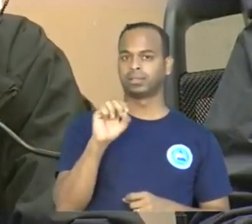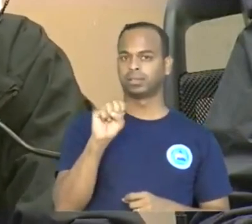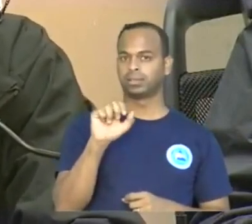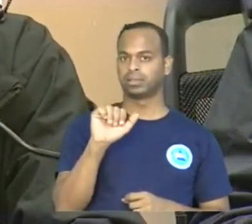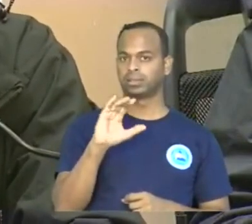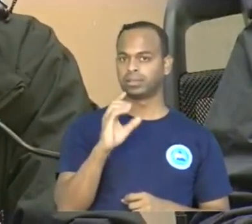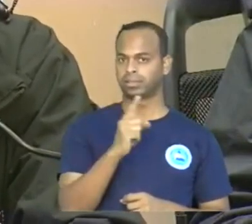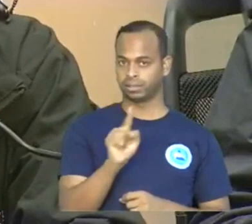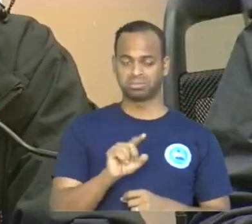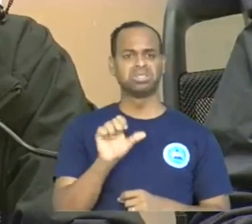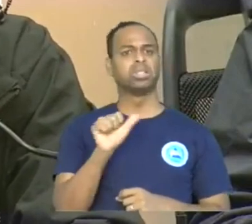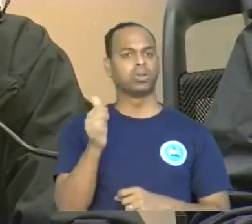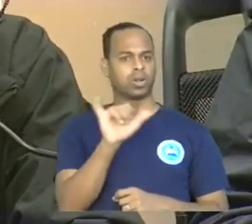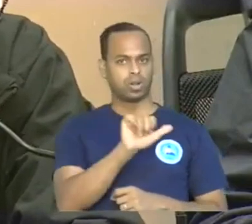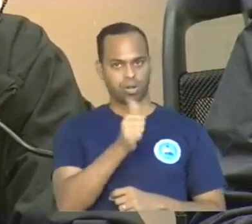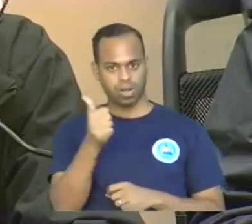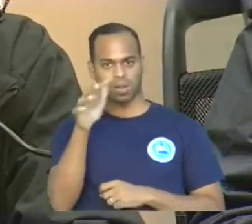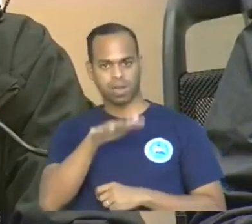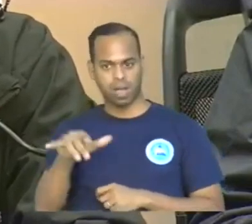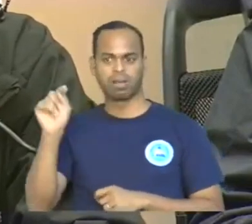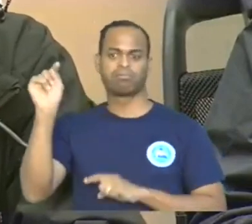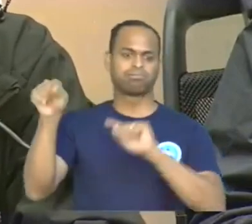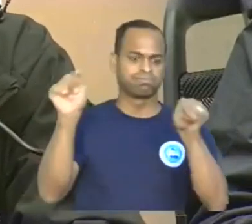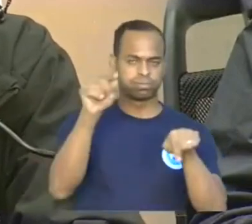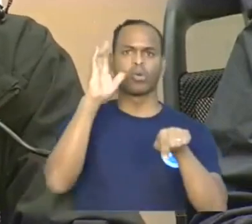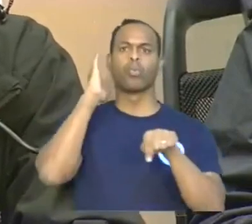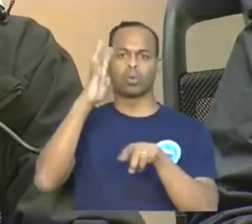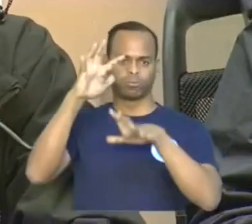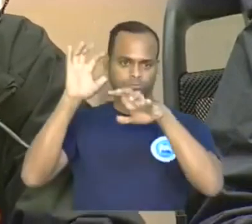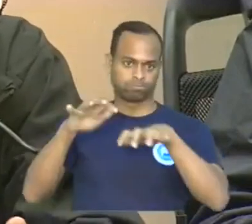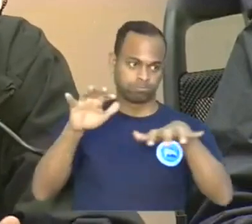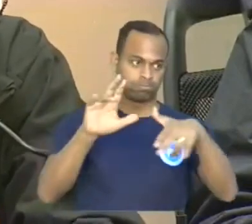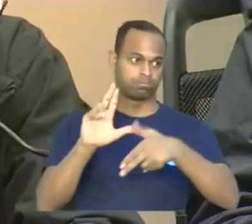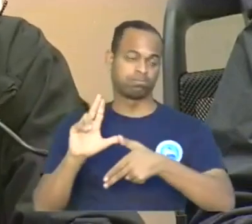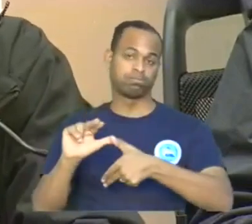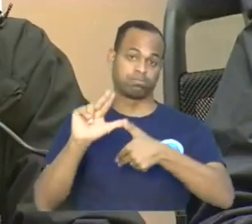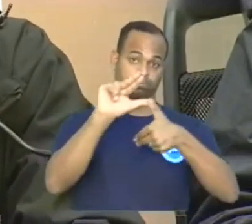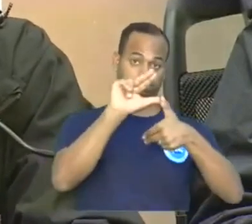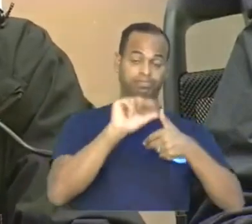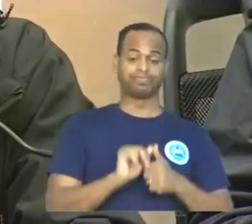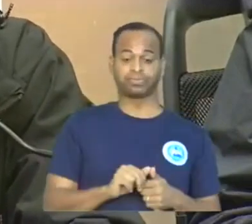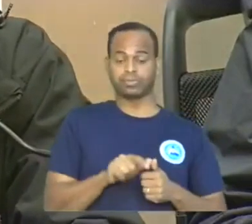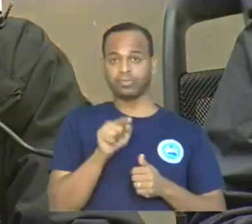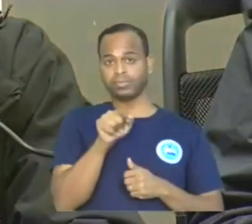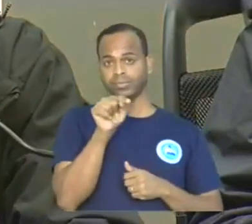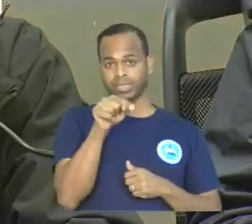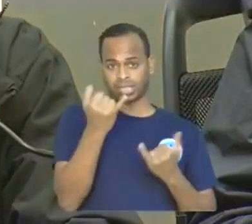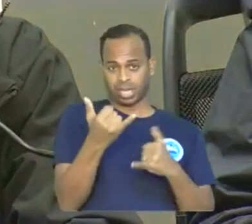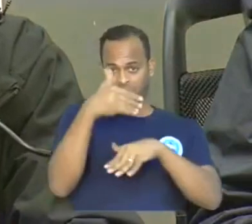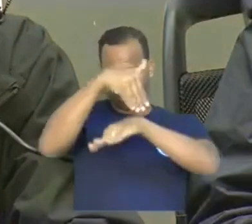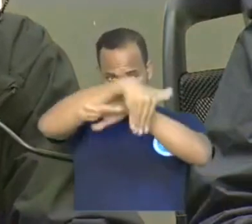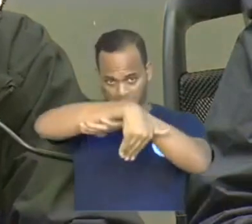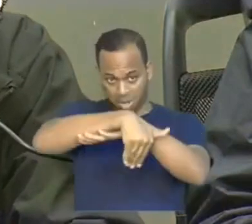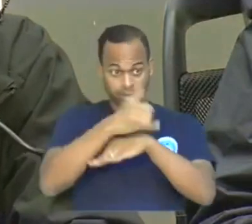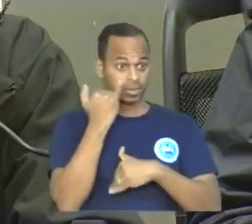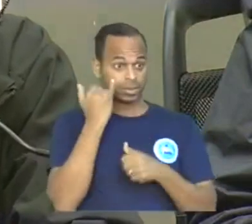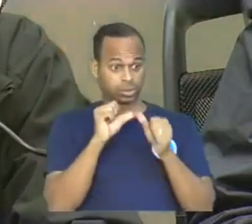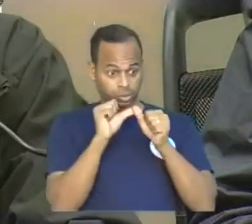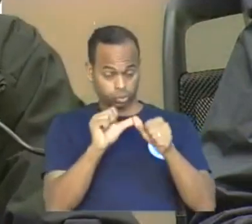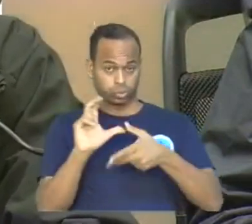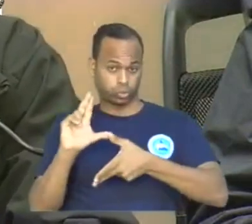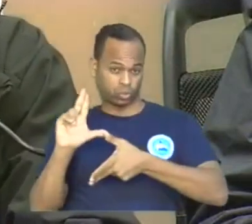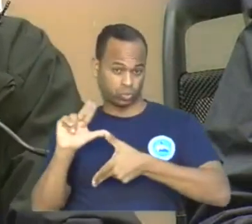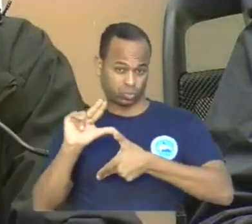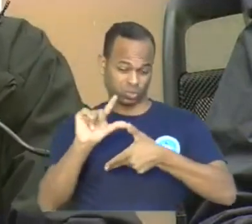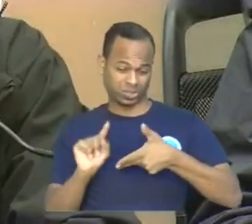que este vaya trasladándose sobre la República Dominicana. Este ya saldría en horas de la noche si continúa su velocidad